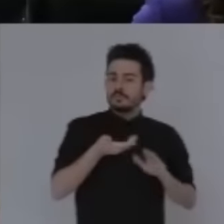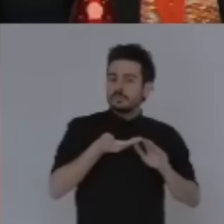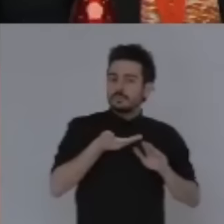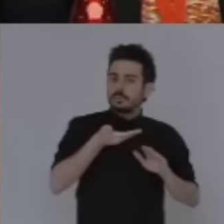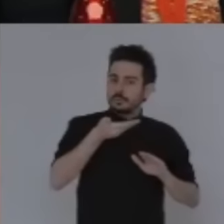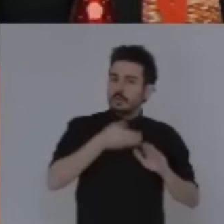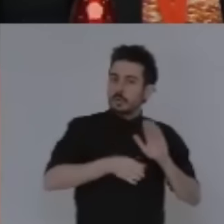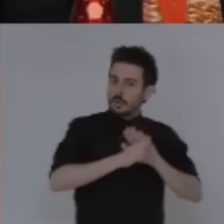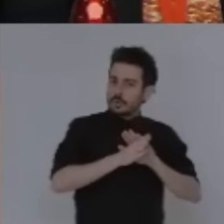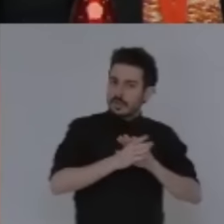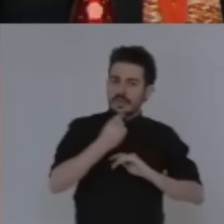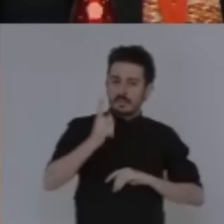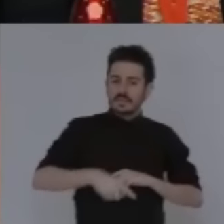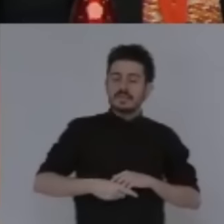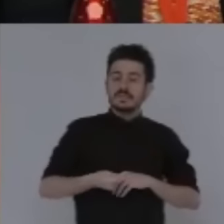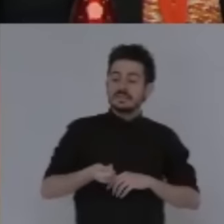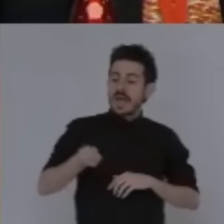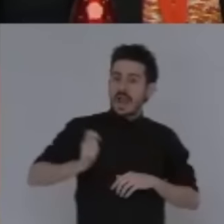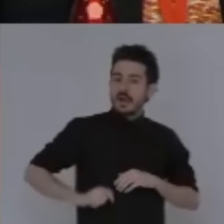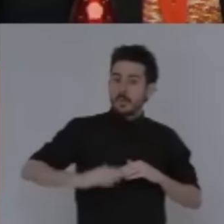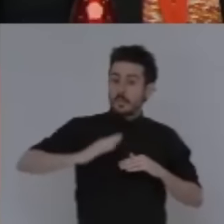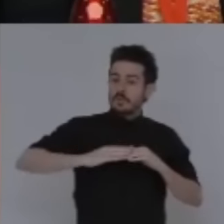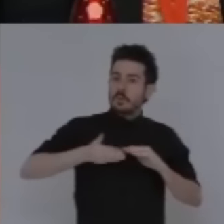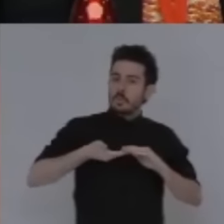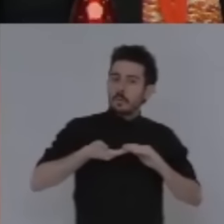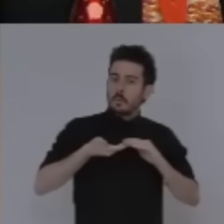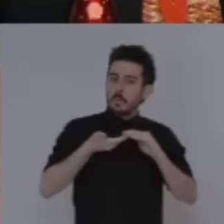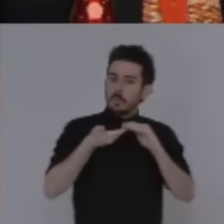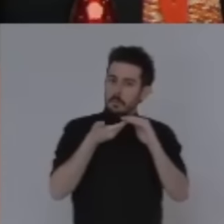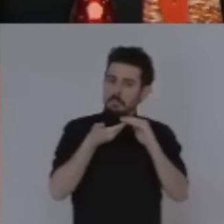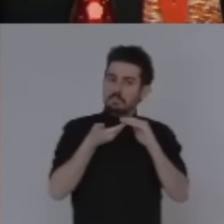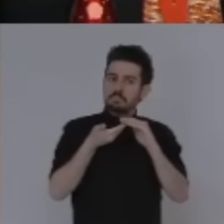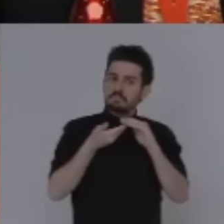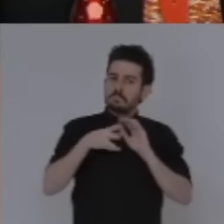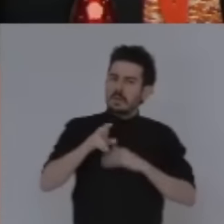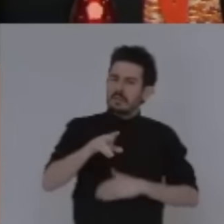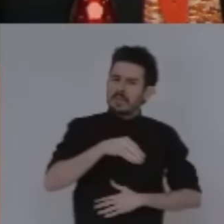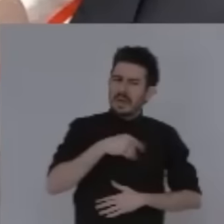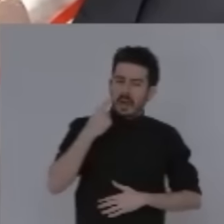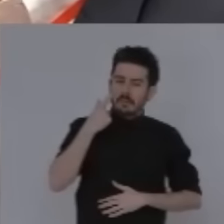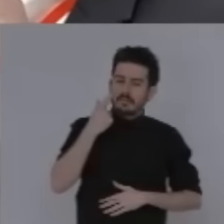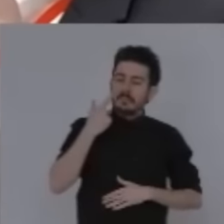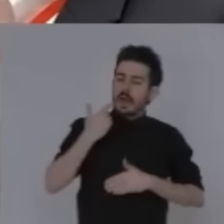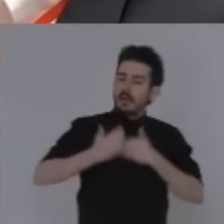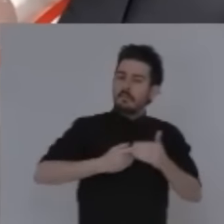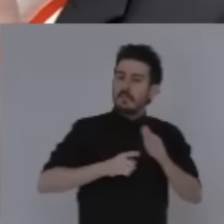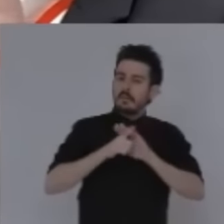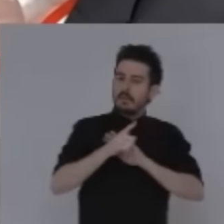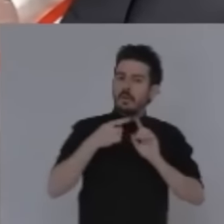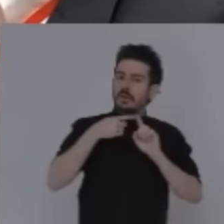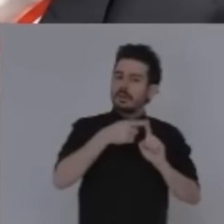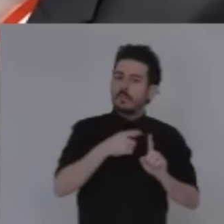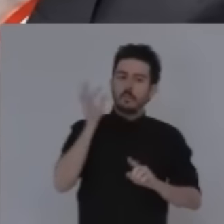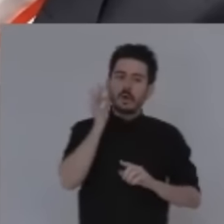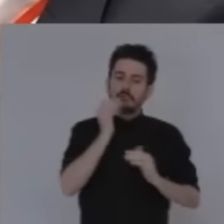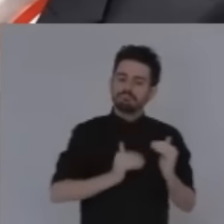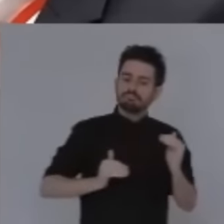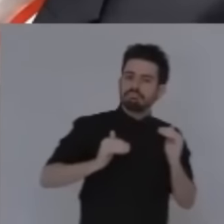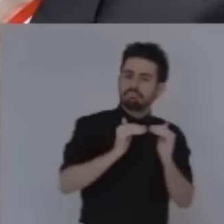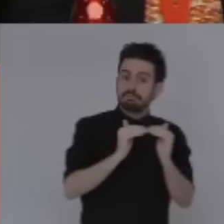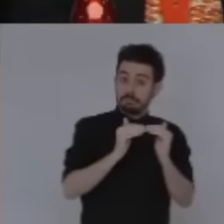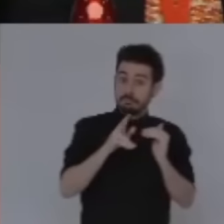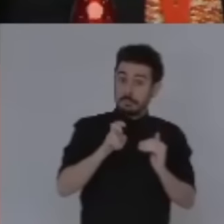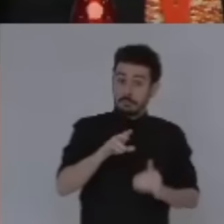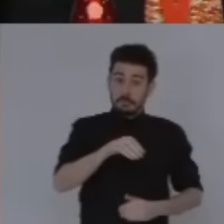mínimo? ¿Merece la pena seguir avanzando por la igualdad de las mujeres? Sí. ¿Merece la